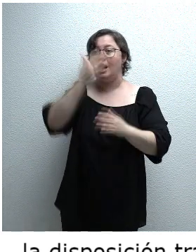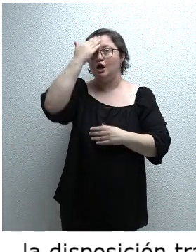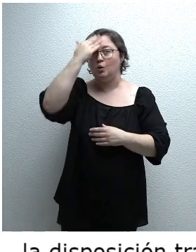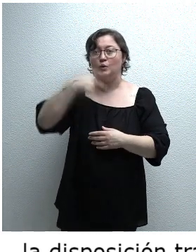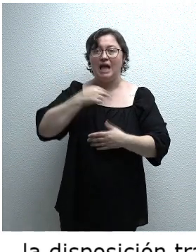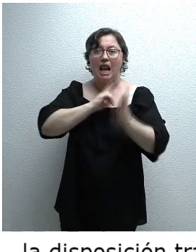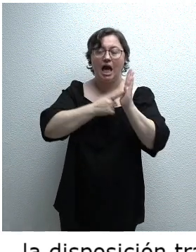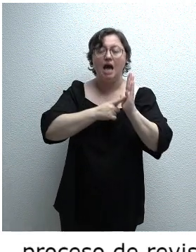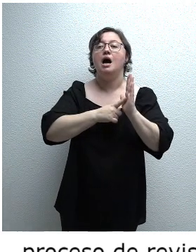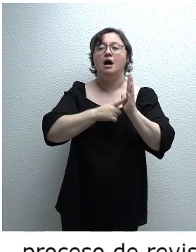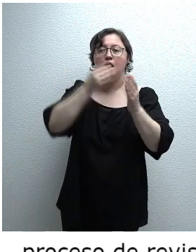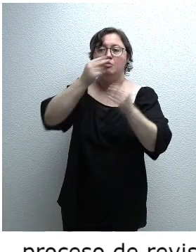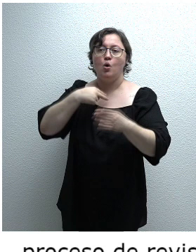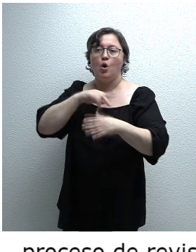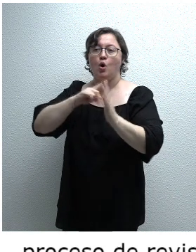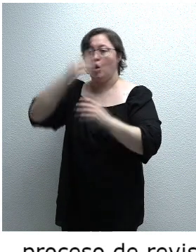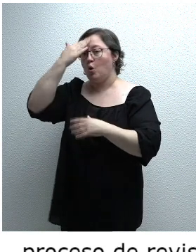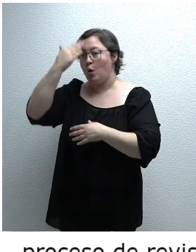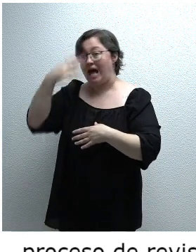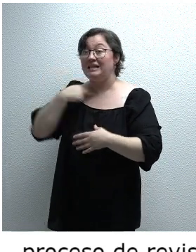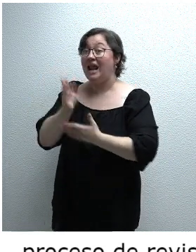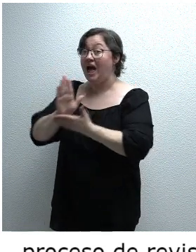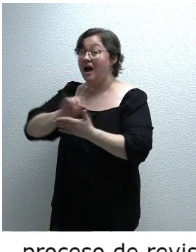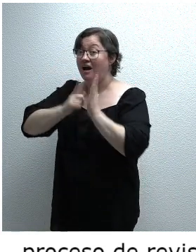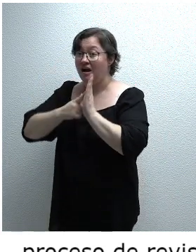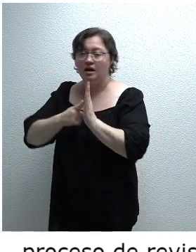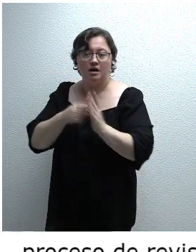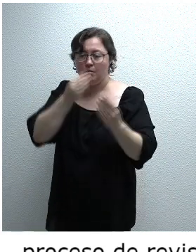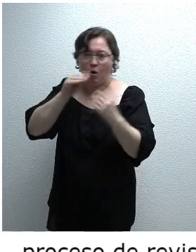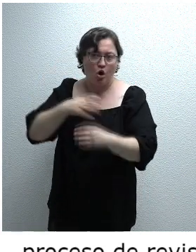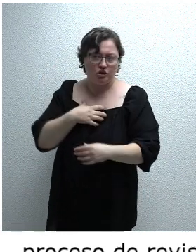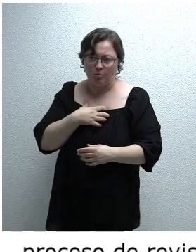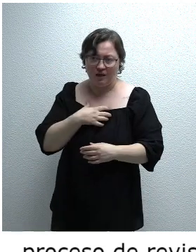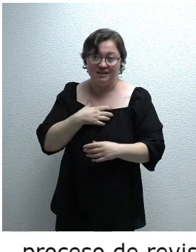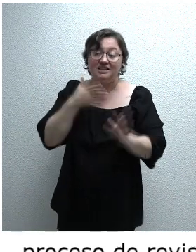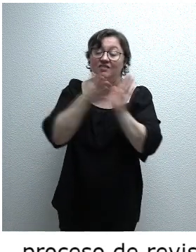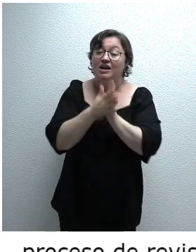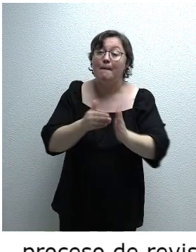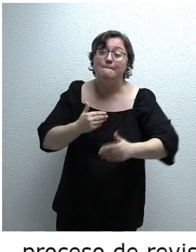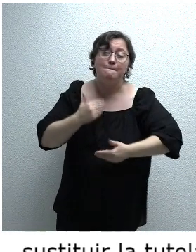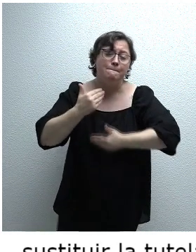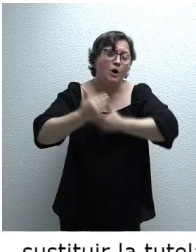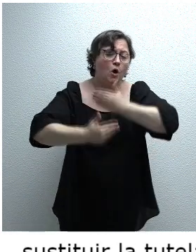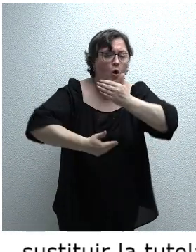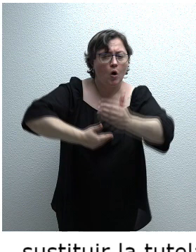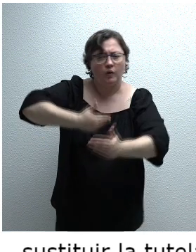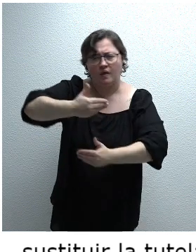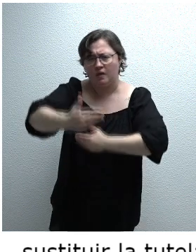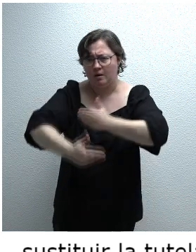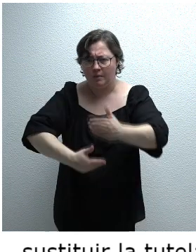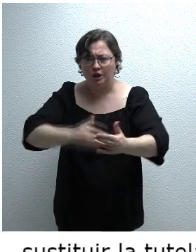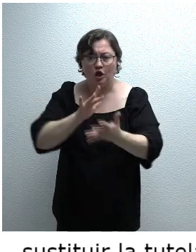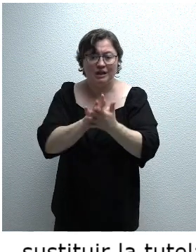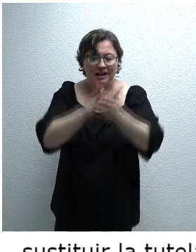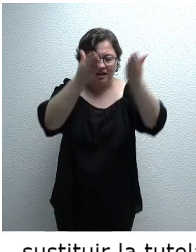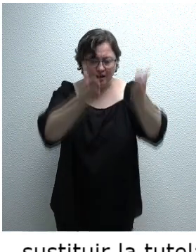que desaparece por la curatela representativa, sino por hacer un procedimiento en el que estudiemos con tranquilidad qué es lo que precisa